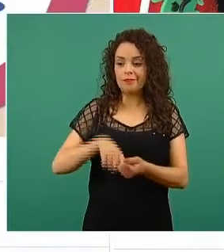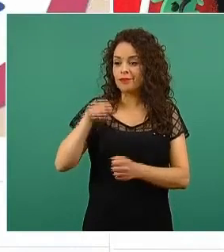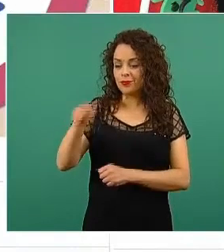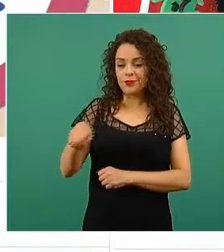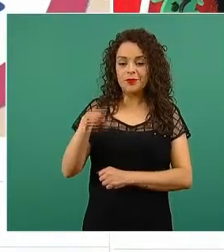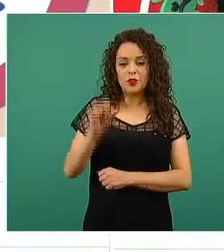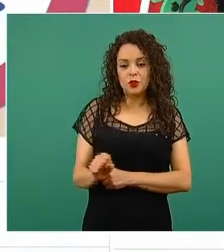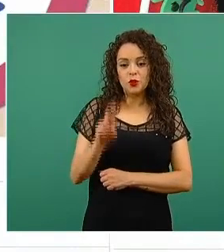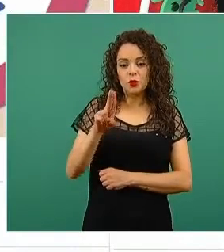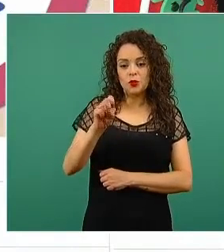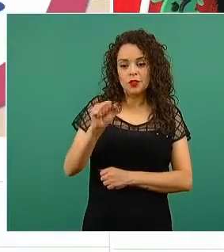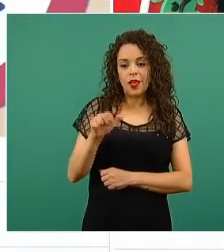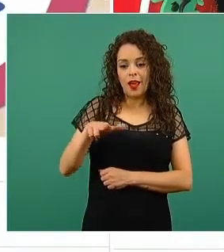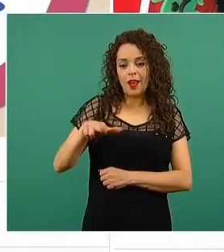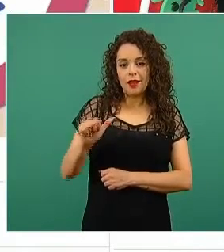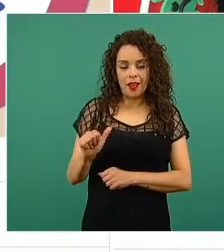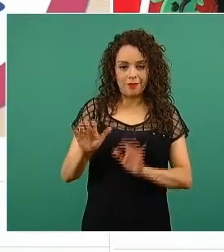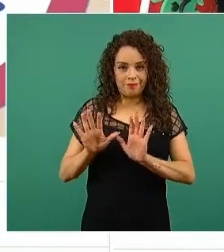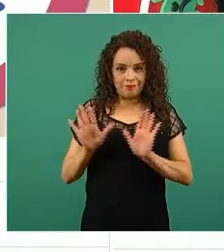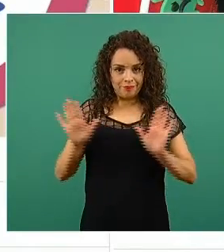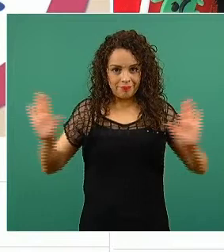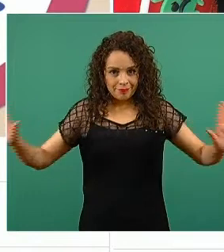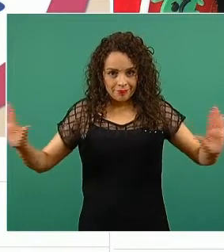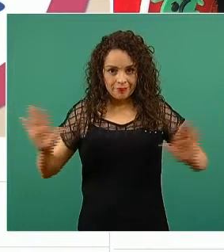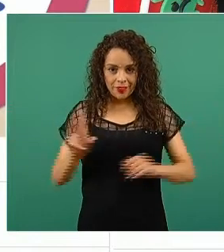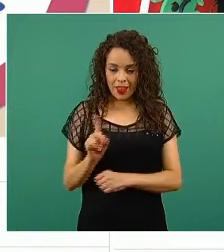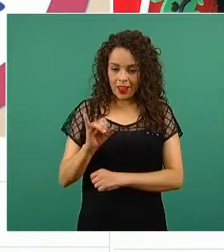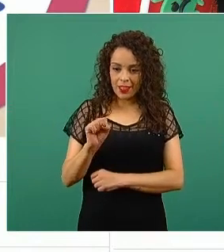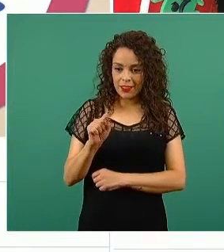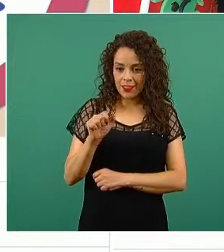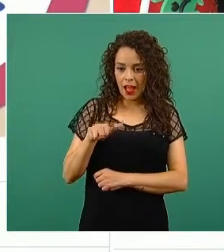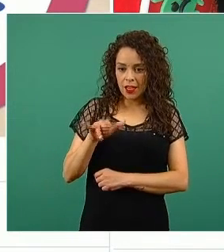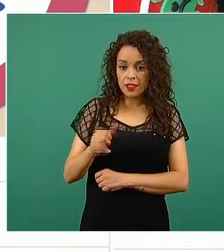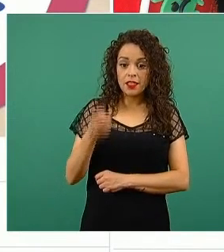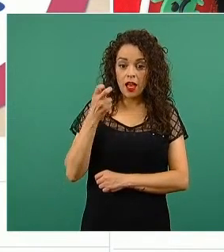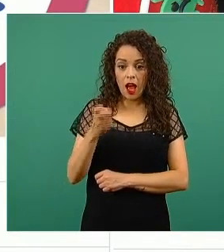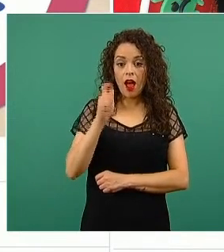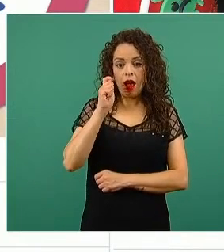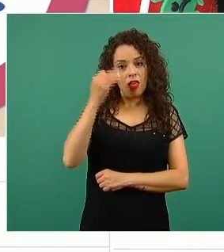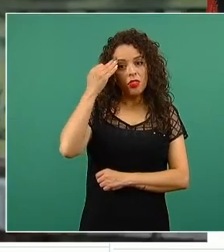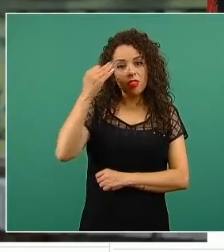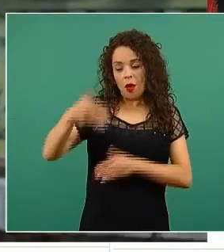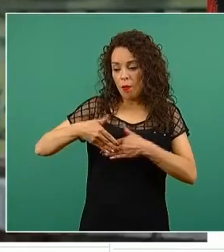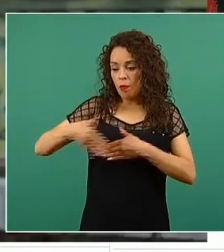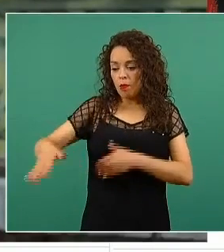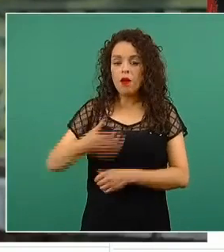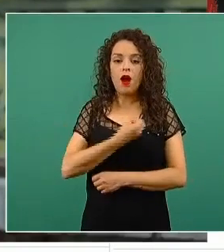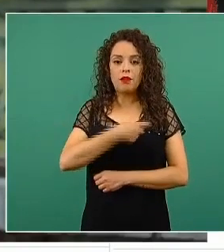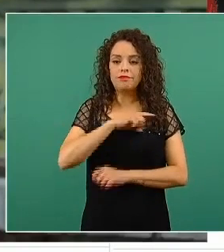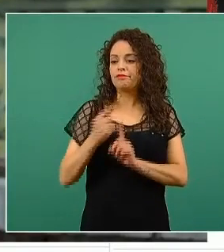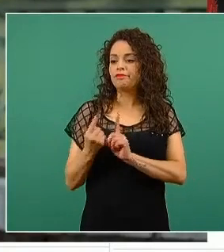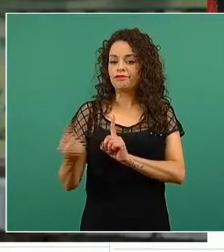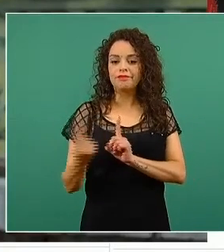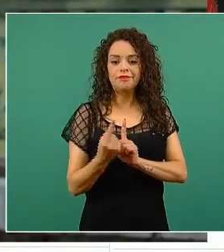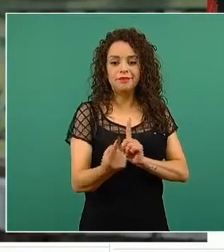eso el gran impacto que tuvo la Jornada Nacional de Sana Distancia.